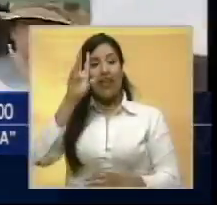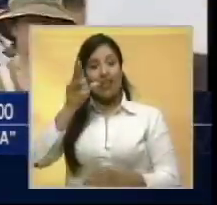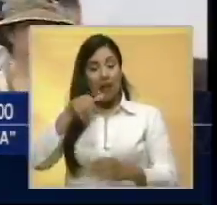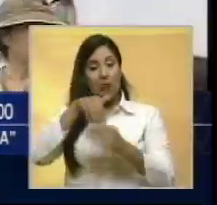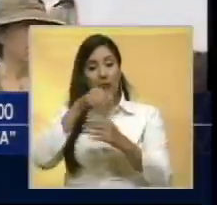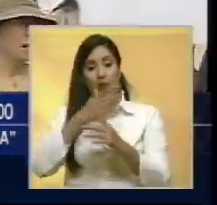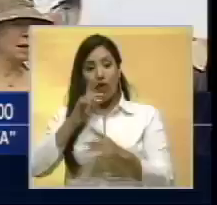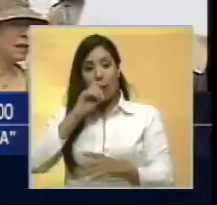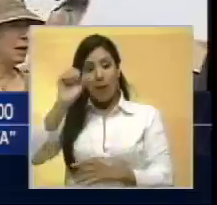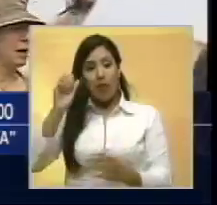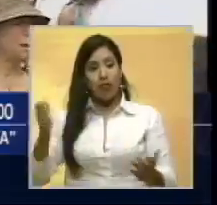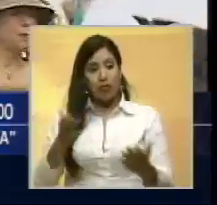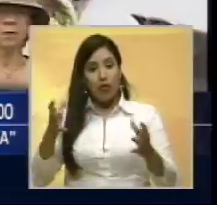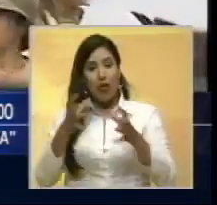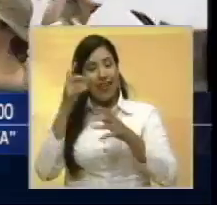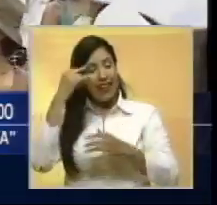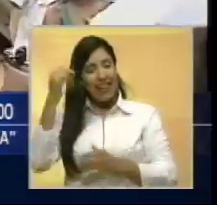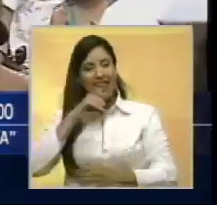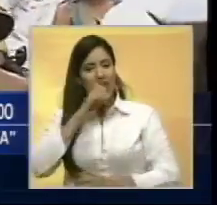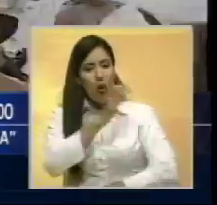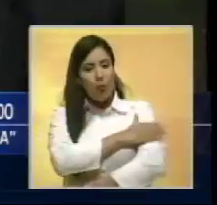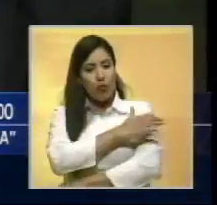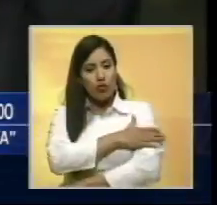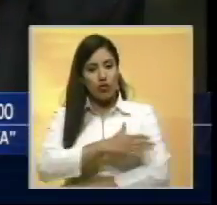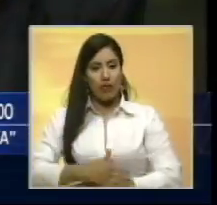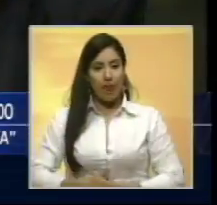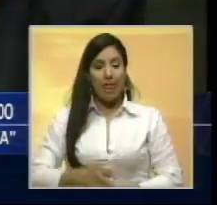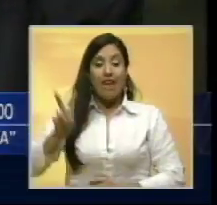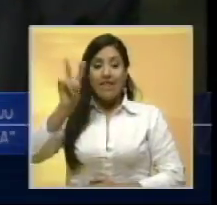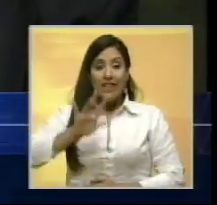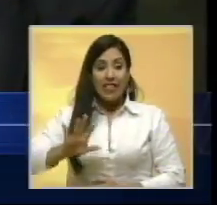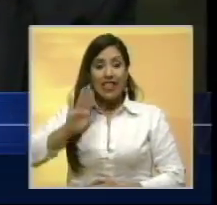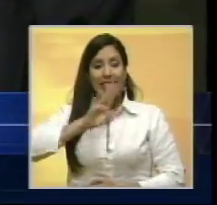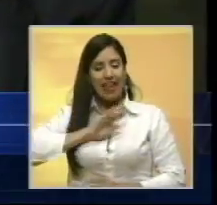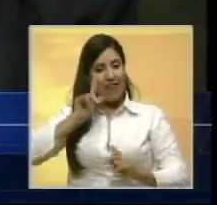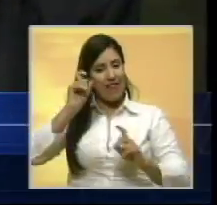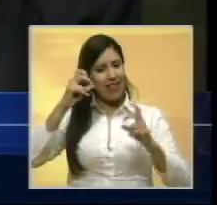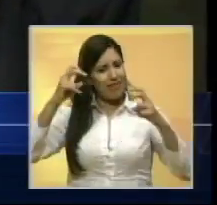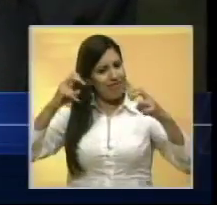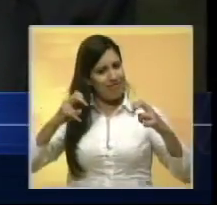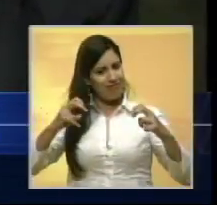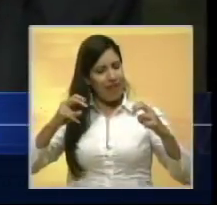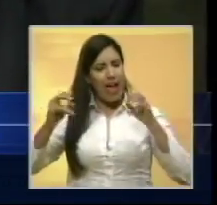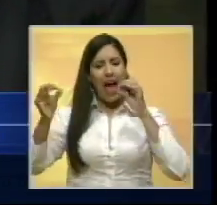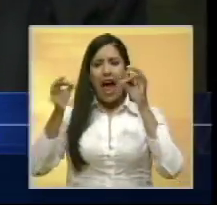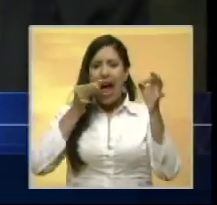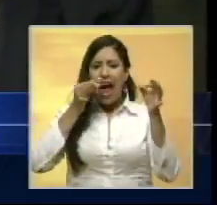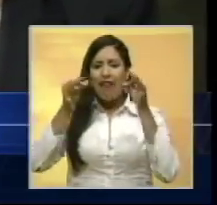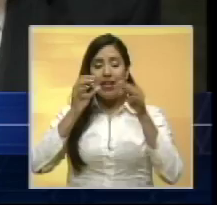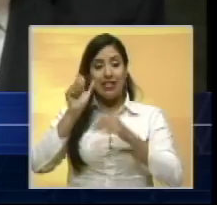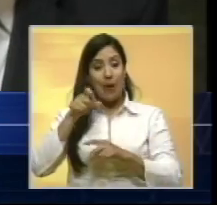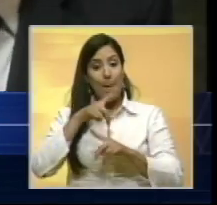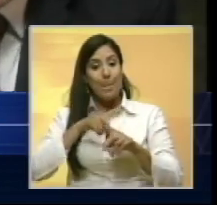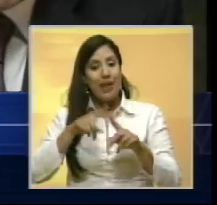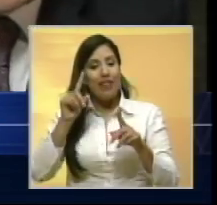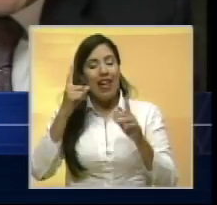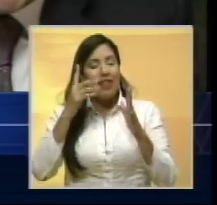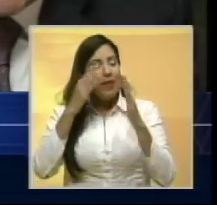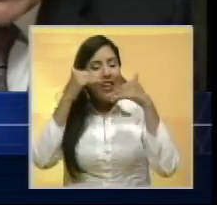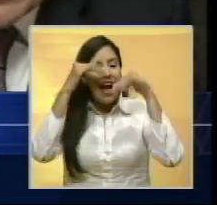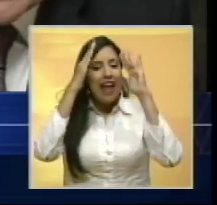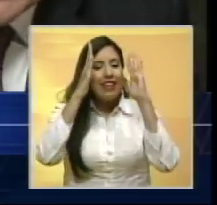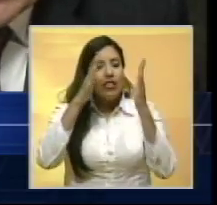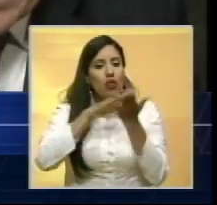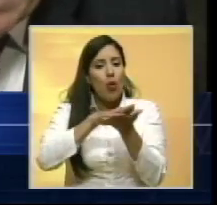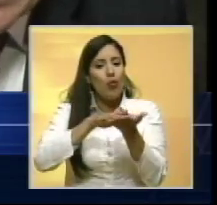referéndum revocatorio que impulsa la oposición. Venezuela tiene que sentarse a dialogar, sí, pero para resolver específicamente